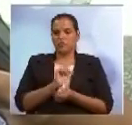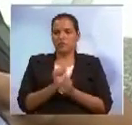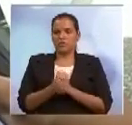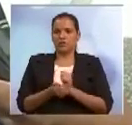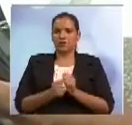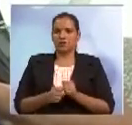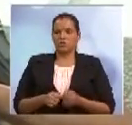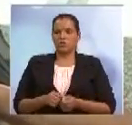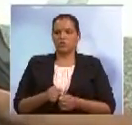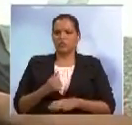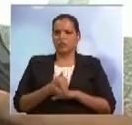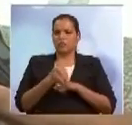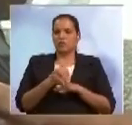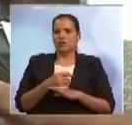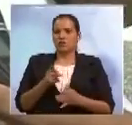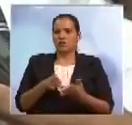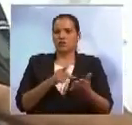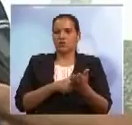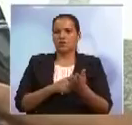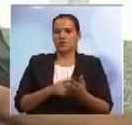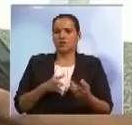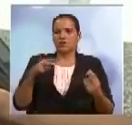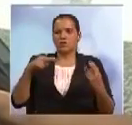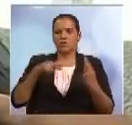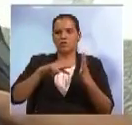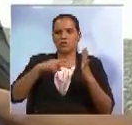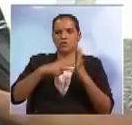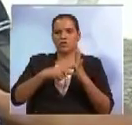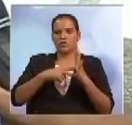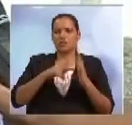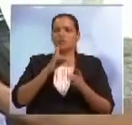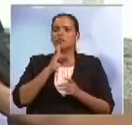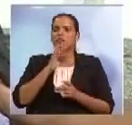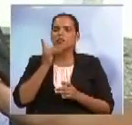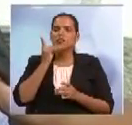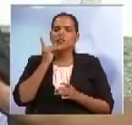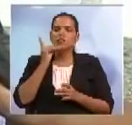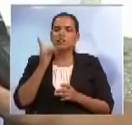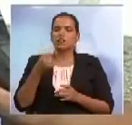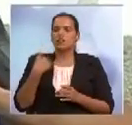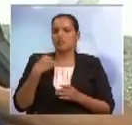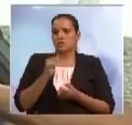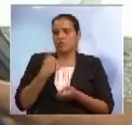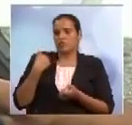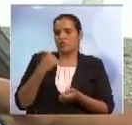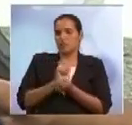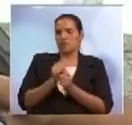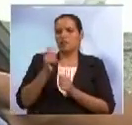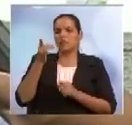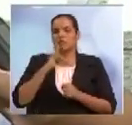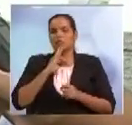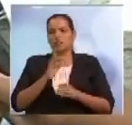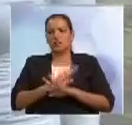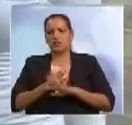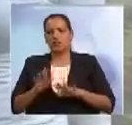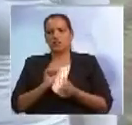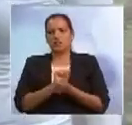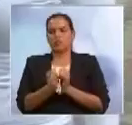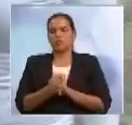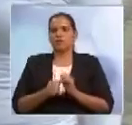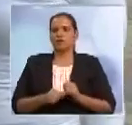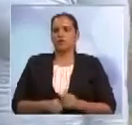del administrador del proyecto lo que hace es conectarse con eeuu decirle tengo este problema y desde asia le soluciona